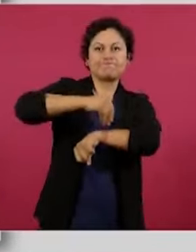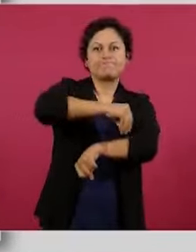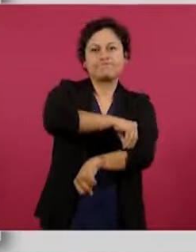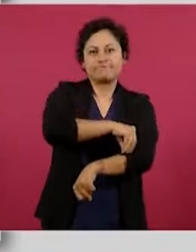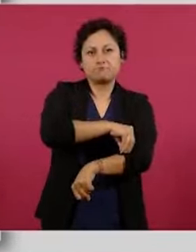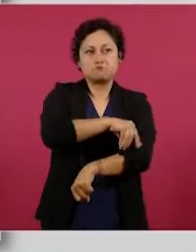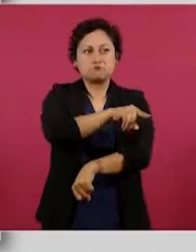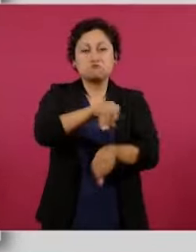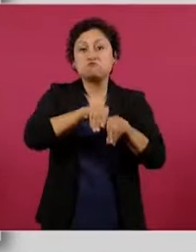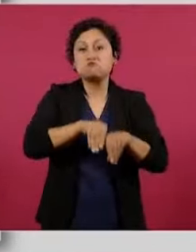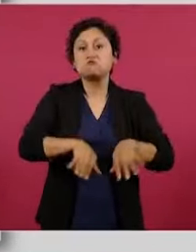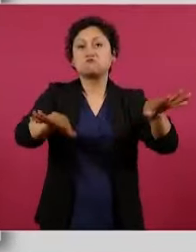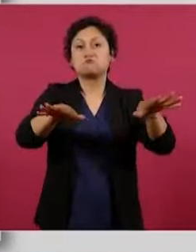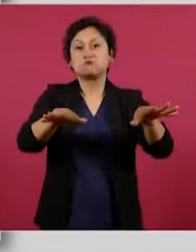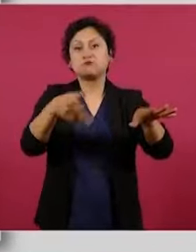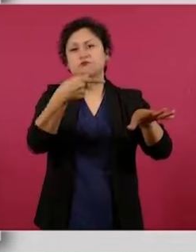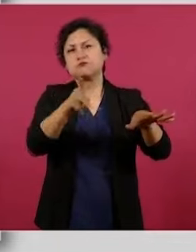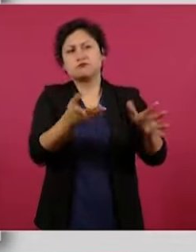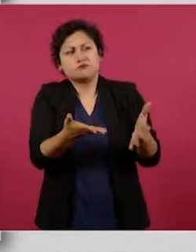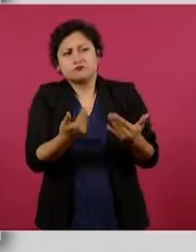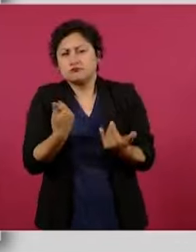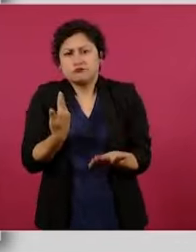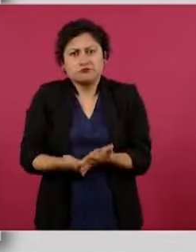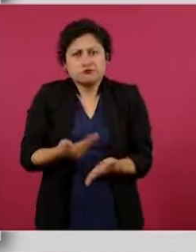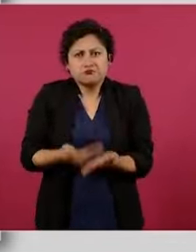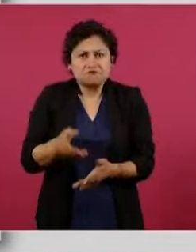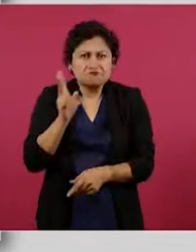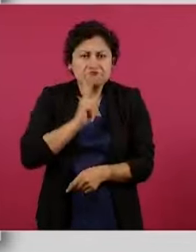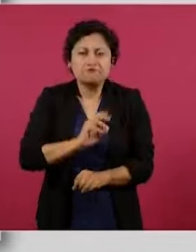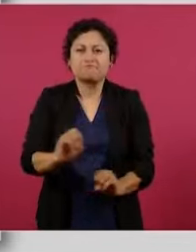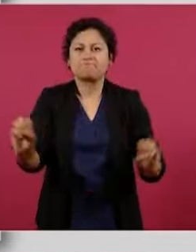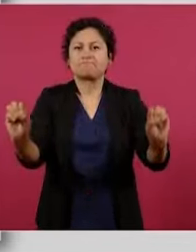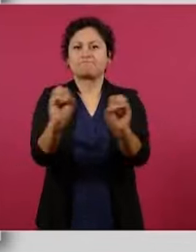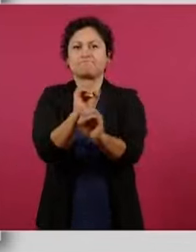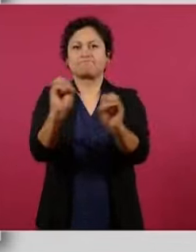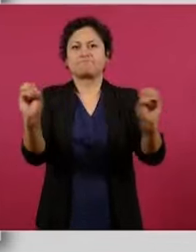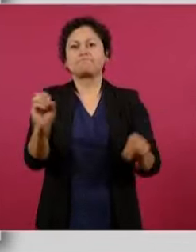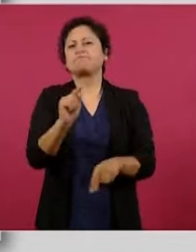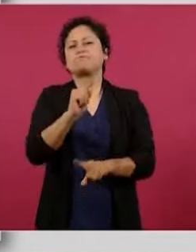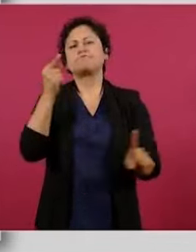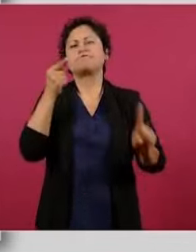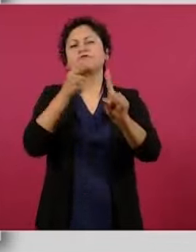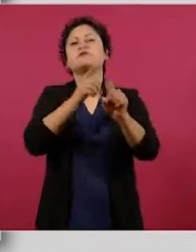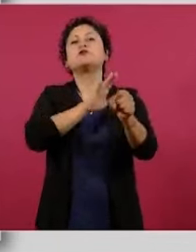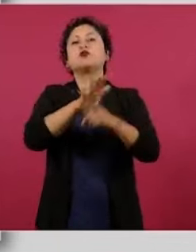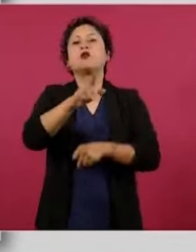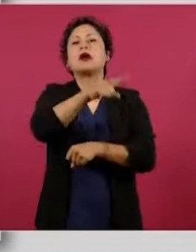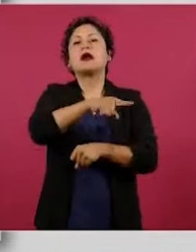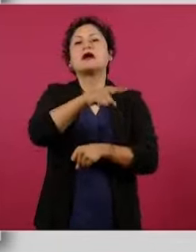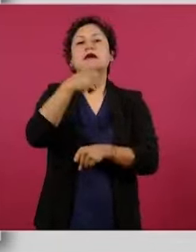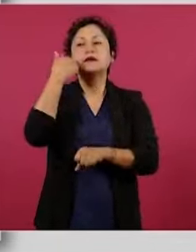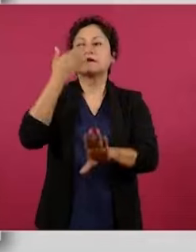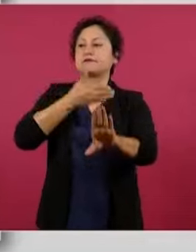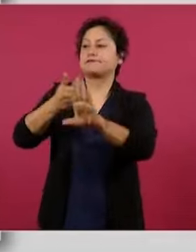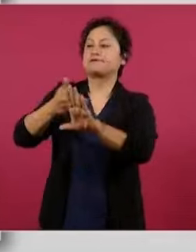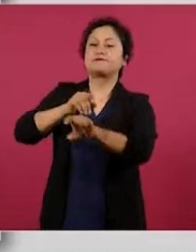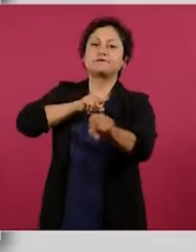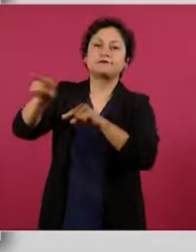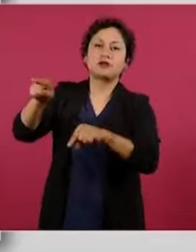objetividad en la difusión de información Especialmente cuando se trata de acusaciones tan serias como las relacionadas con el